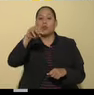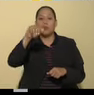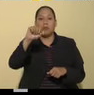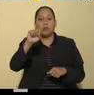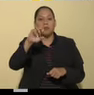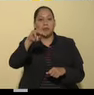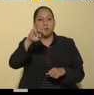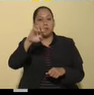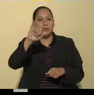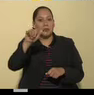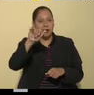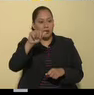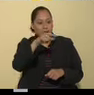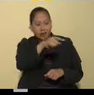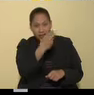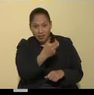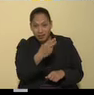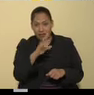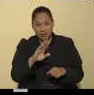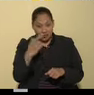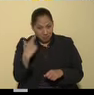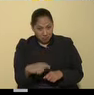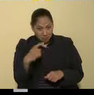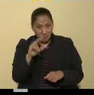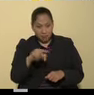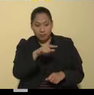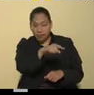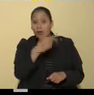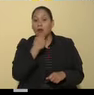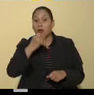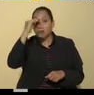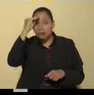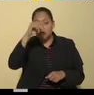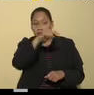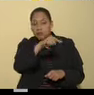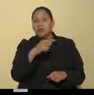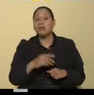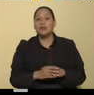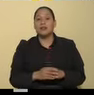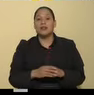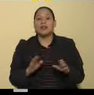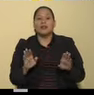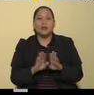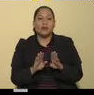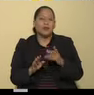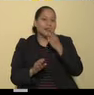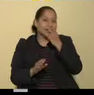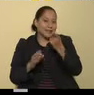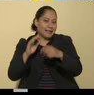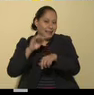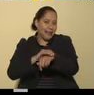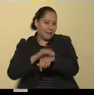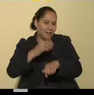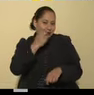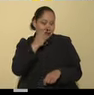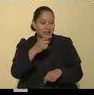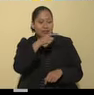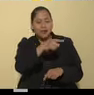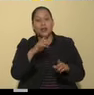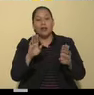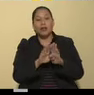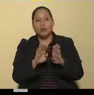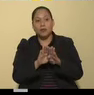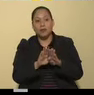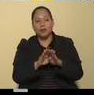no todo lo que brille es oro. Y don Tomás Mejía fue uno, como diría un amigo por ahí, de las